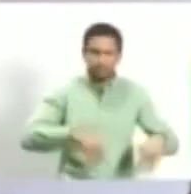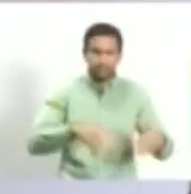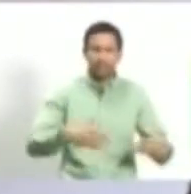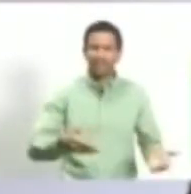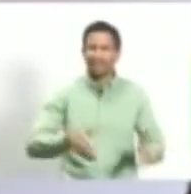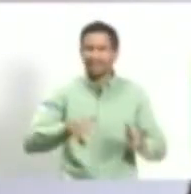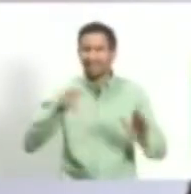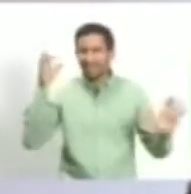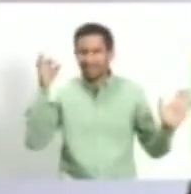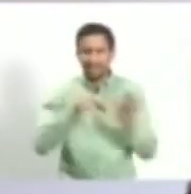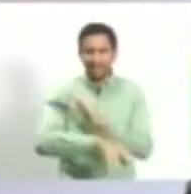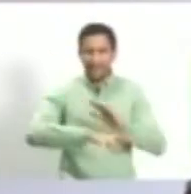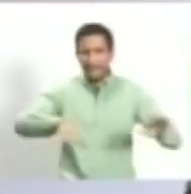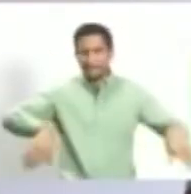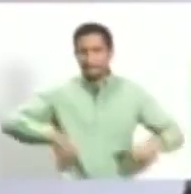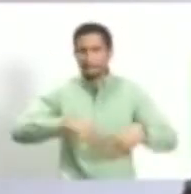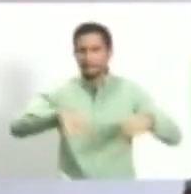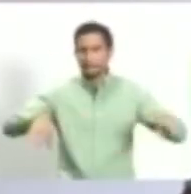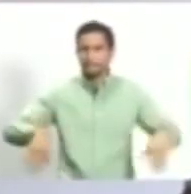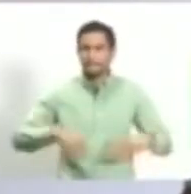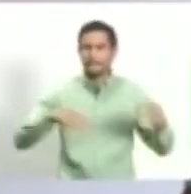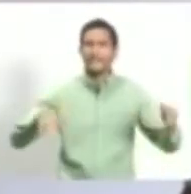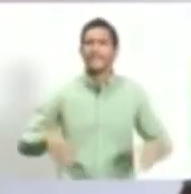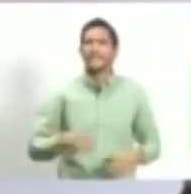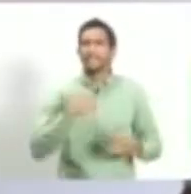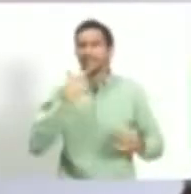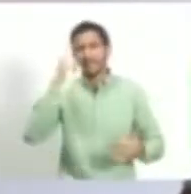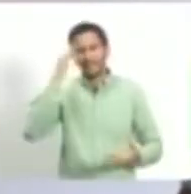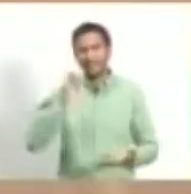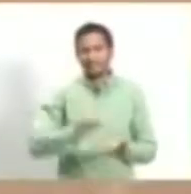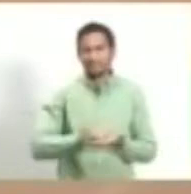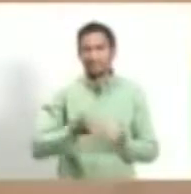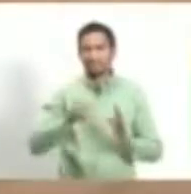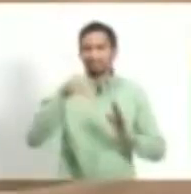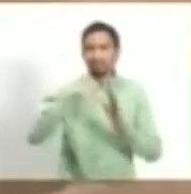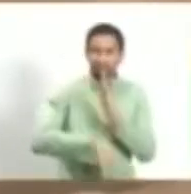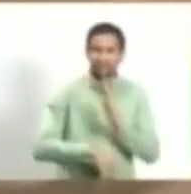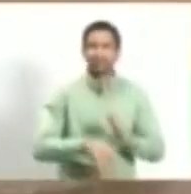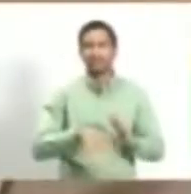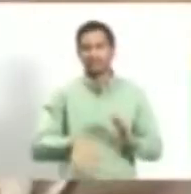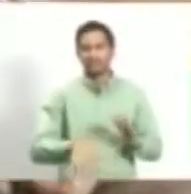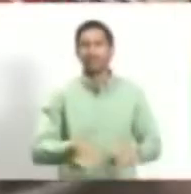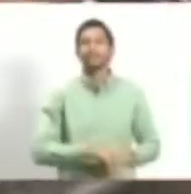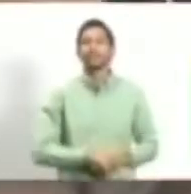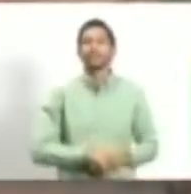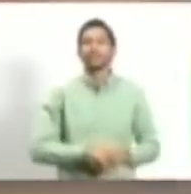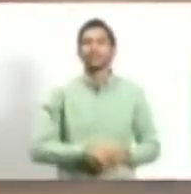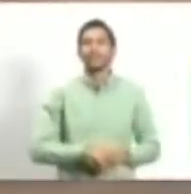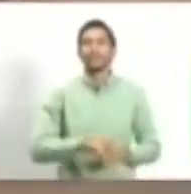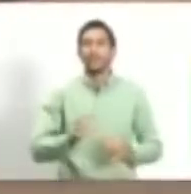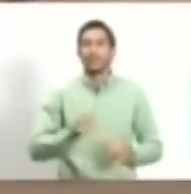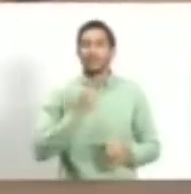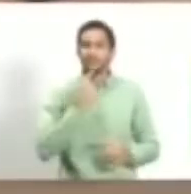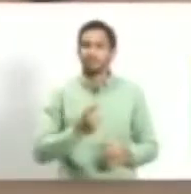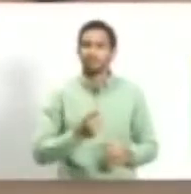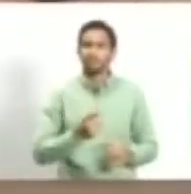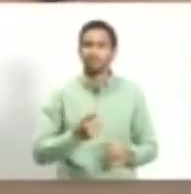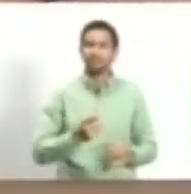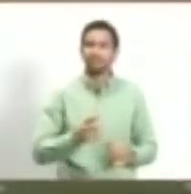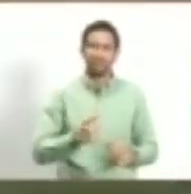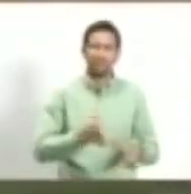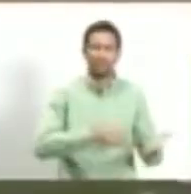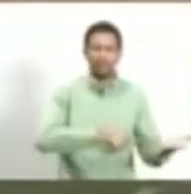nada, prácticamente está en la ruina total este pueblo. La mayoría de los sanbenitinos respaldaron a través de sus firmas